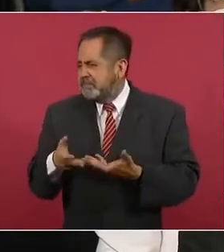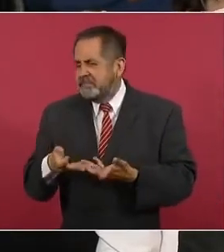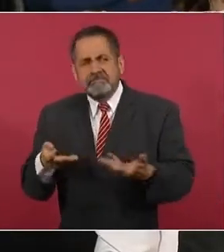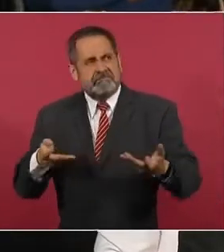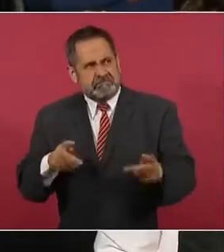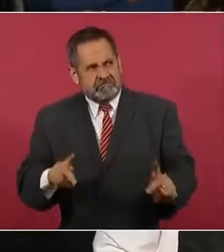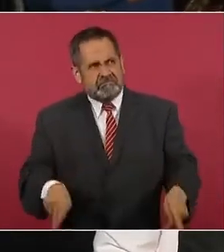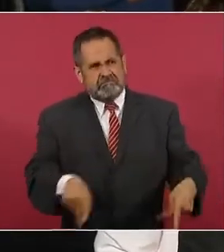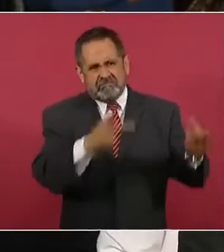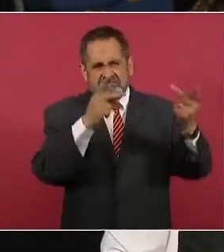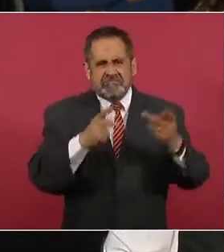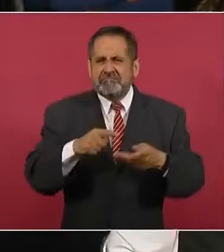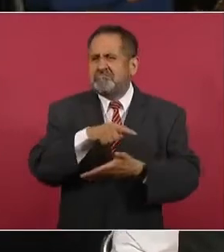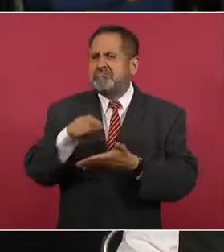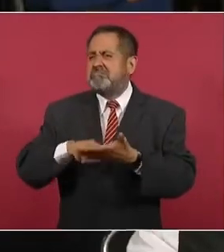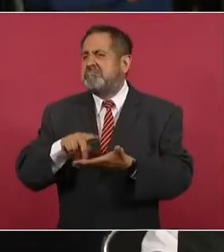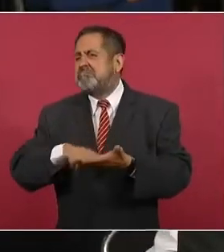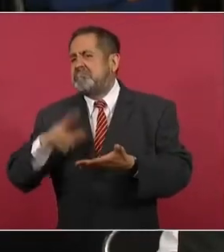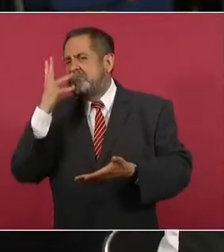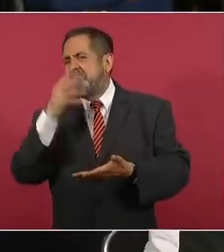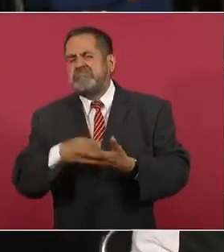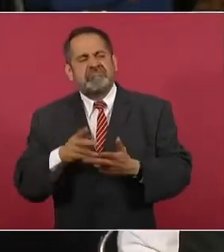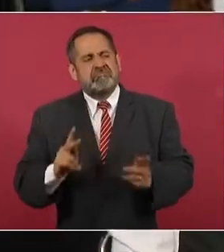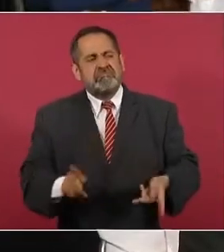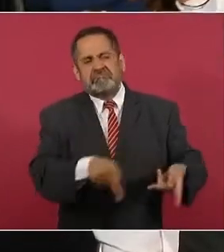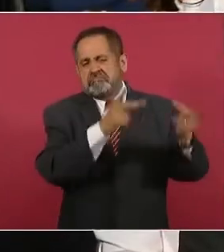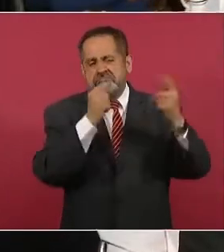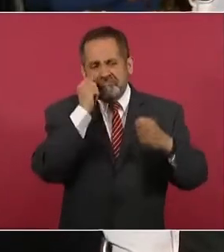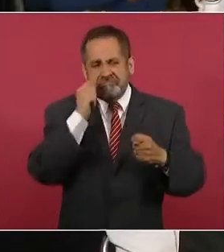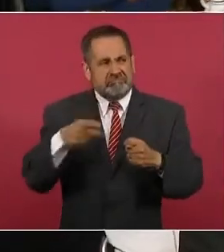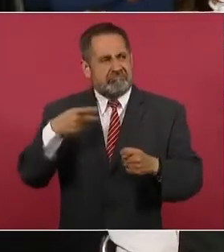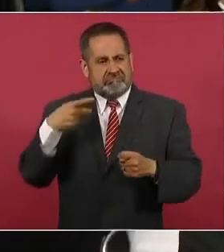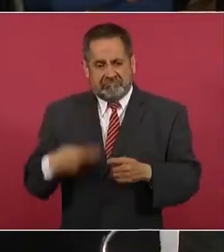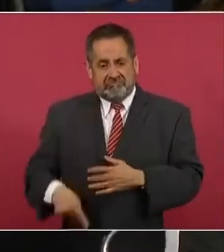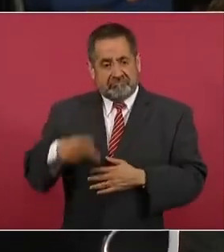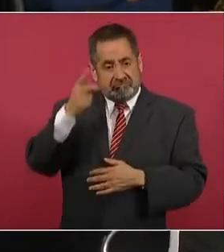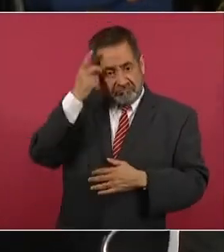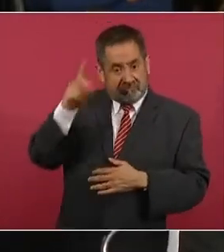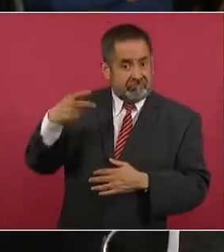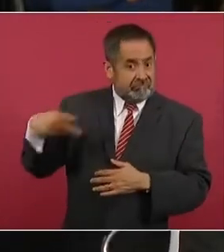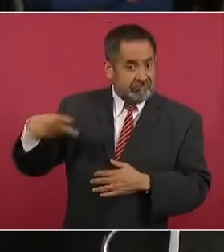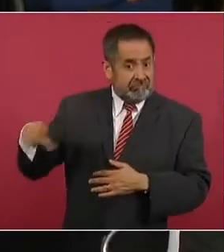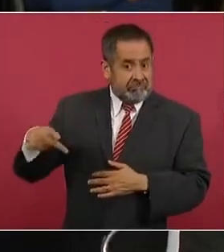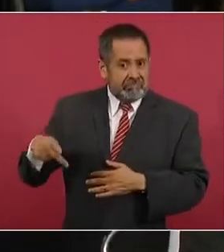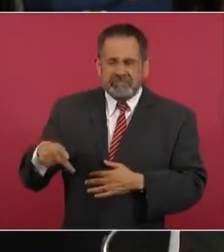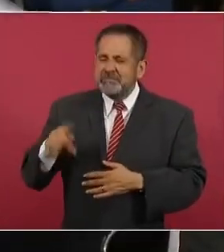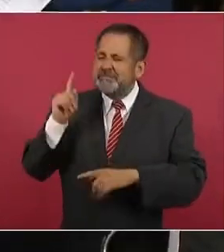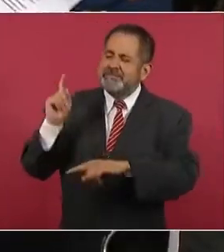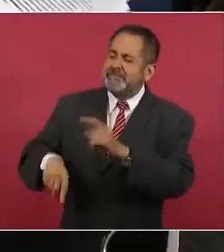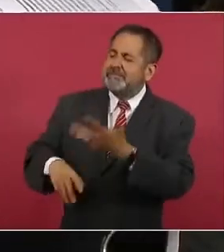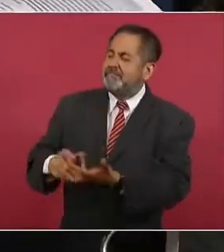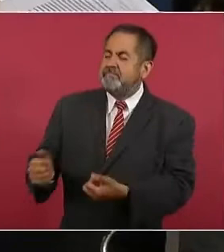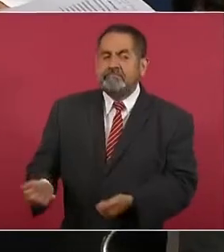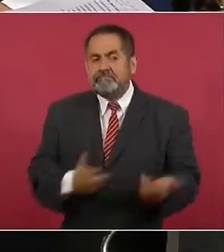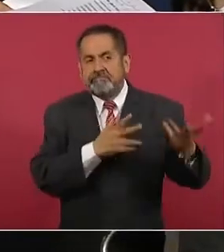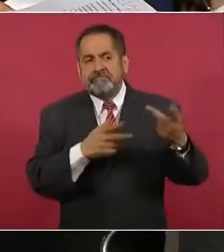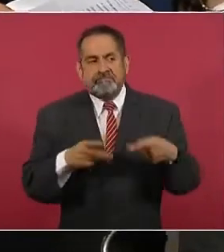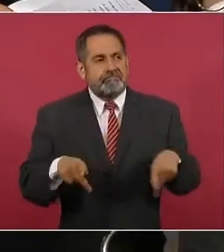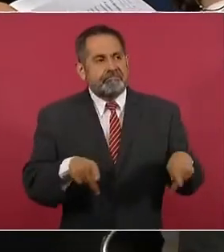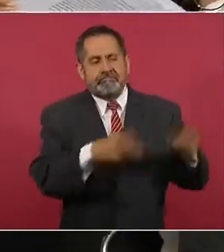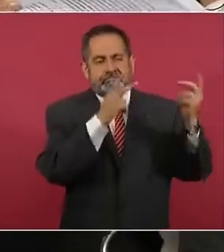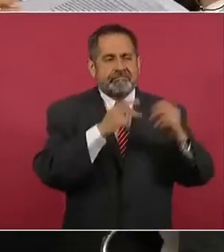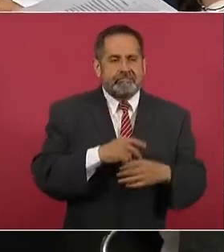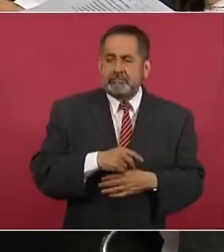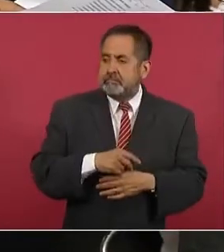calles, áreas verdes, gente que vendió patrimonio municipal y que además todavía les dieron